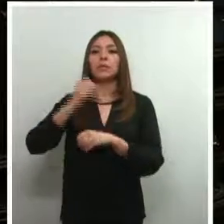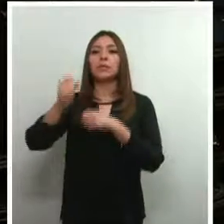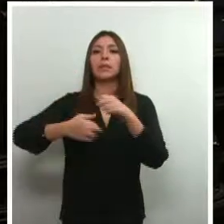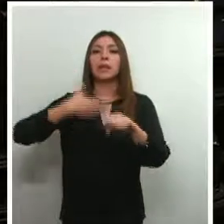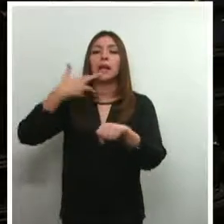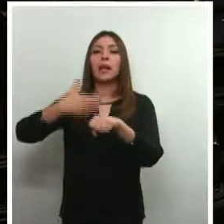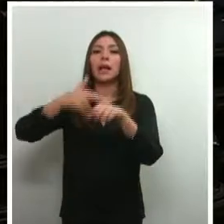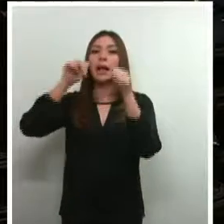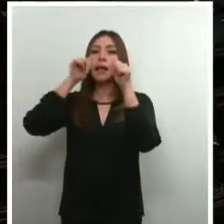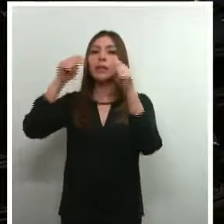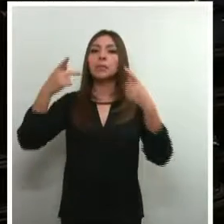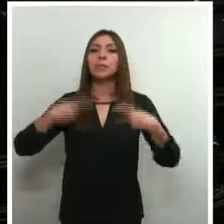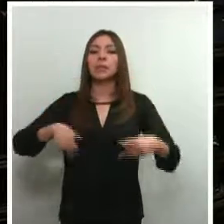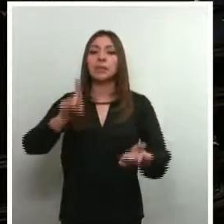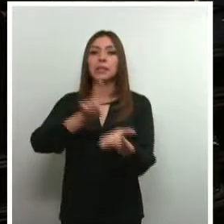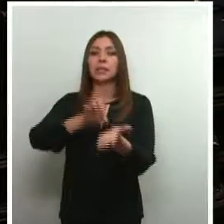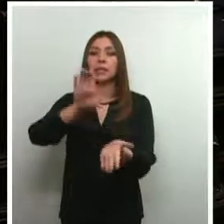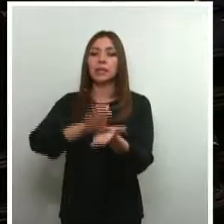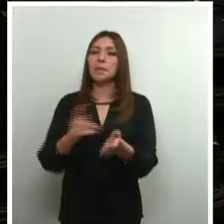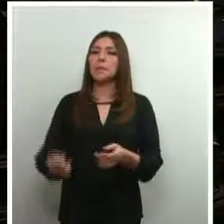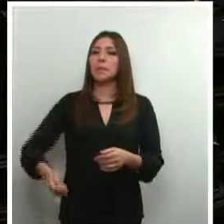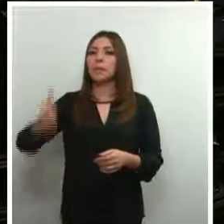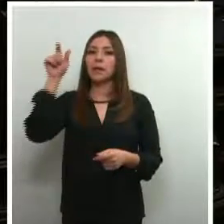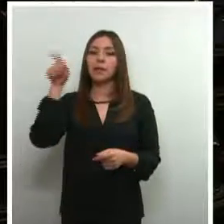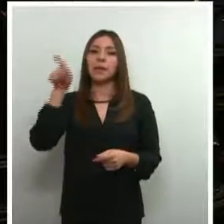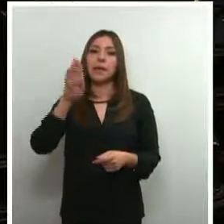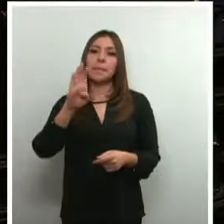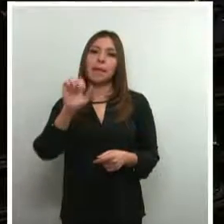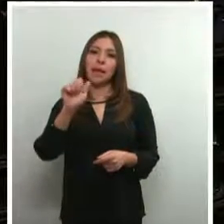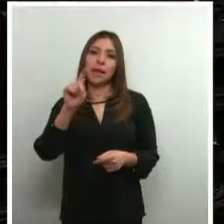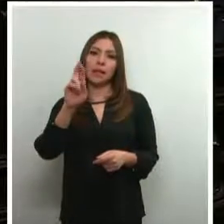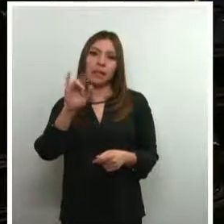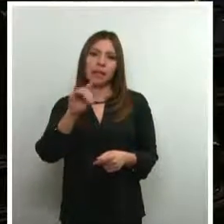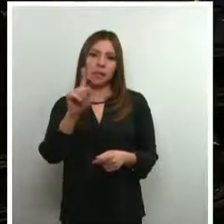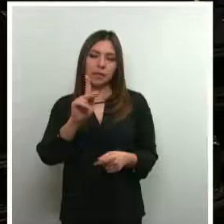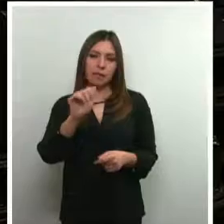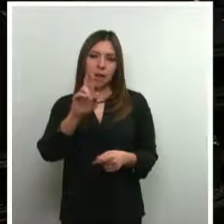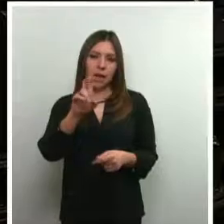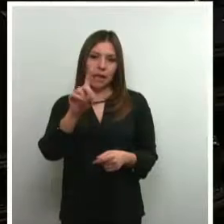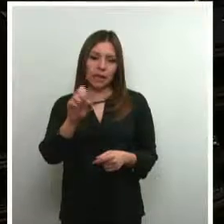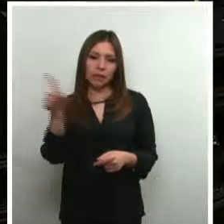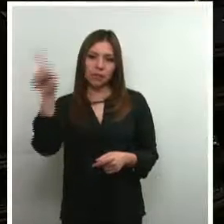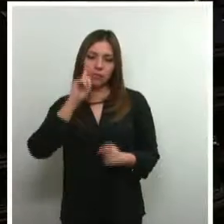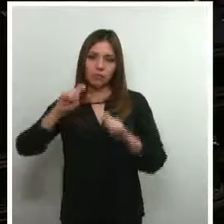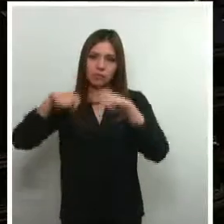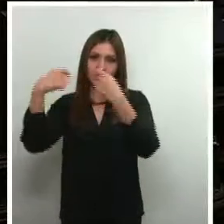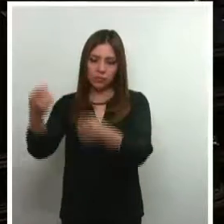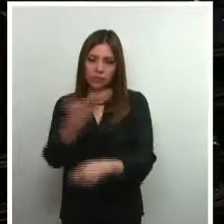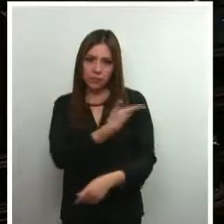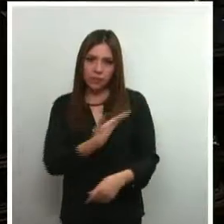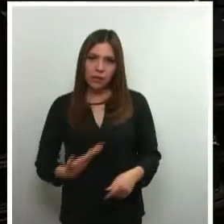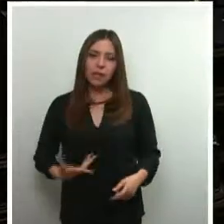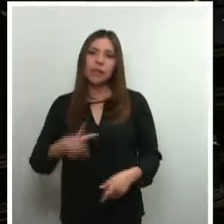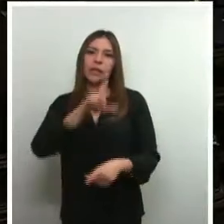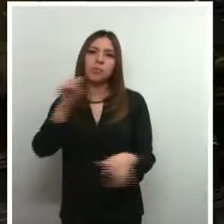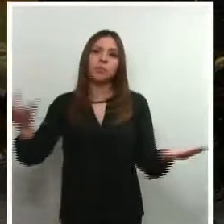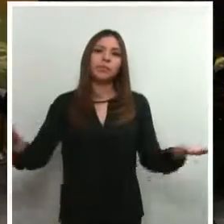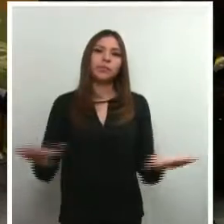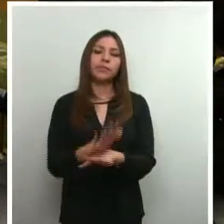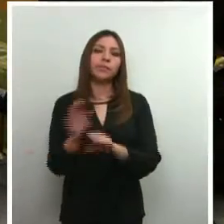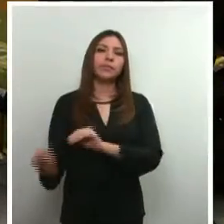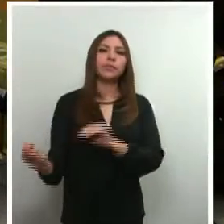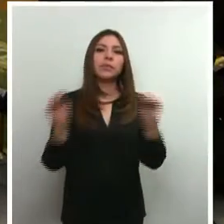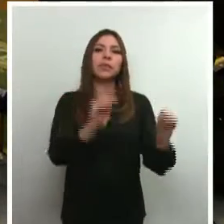con Discapacidad, primero con Beatriz Paredes como una acción de presidenta y después con César Camacho, que lo